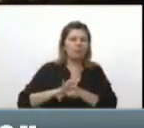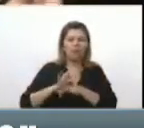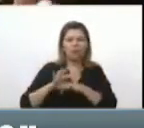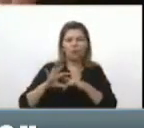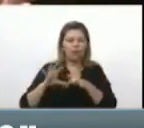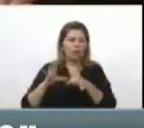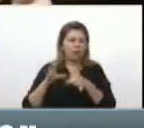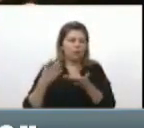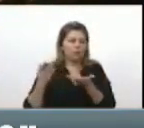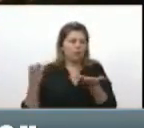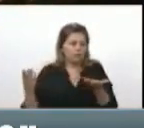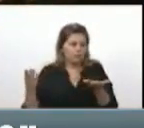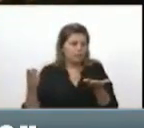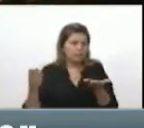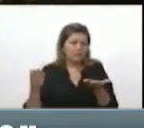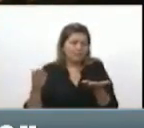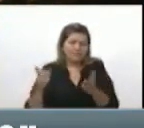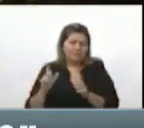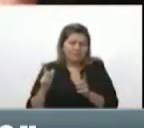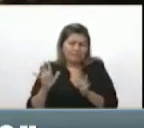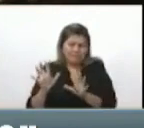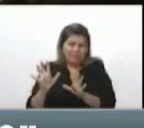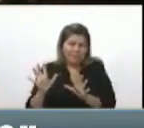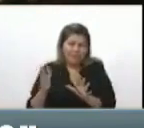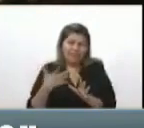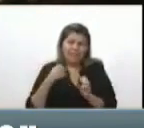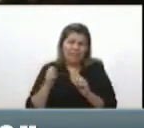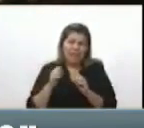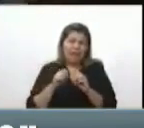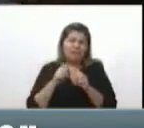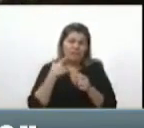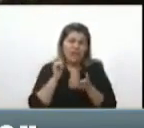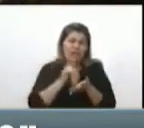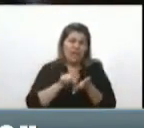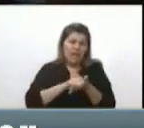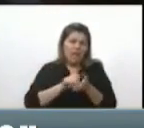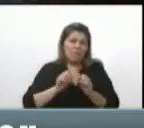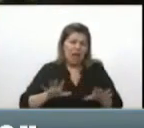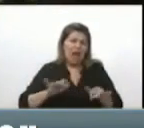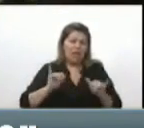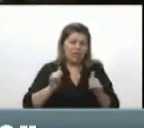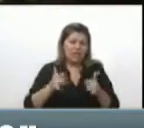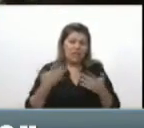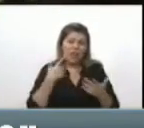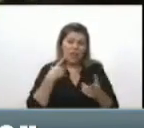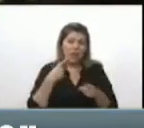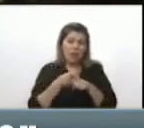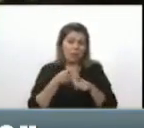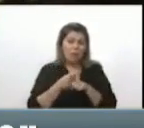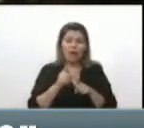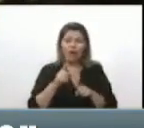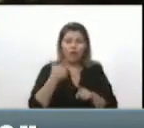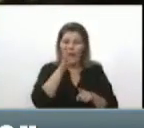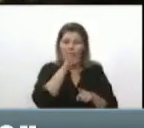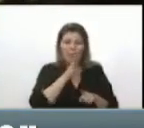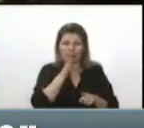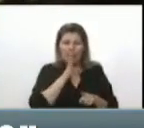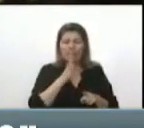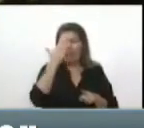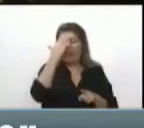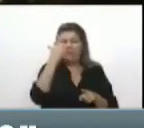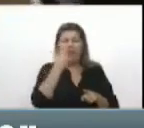intachable reputación no está bien está mal hecho si discutiremos pero ni siquiera tuvimos la tolerancia de aguantar 15